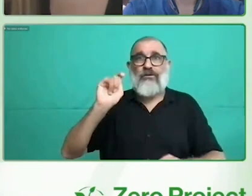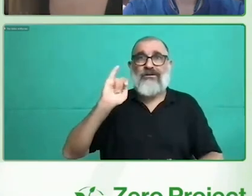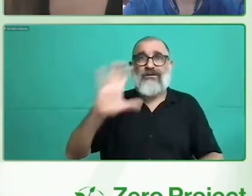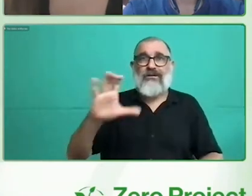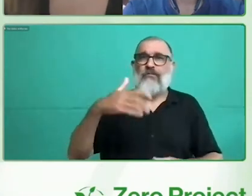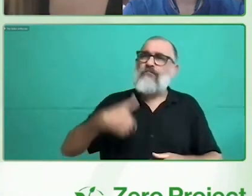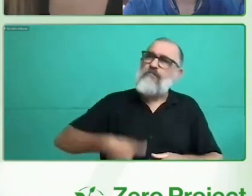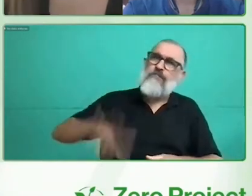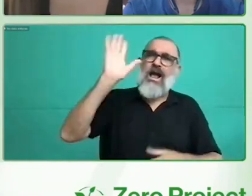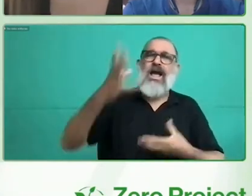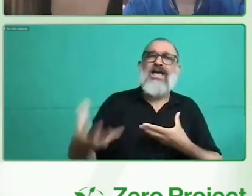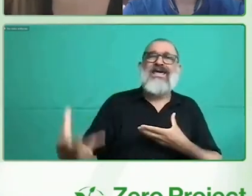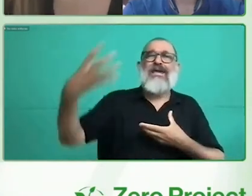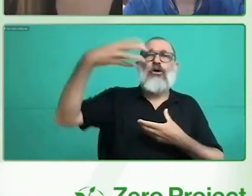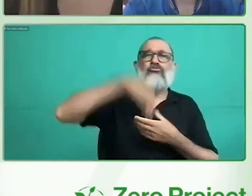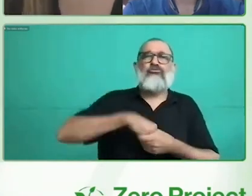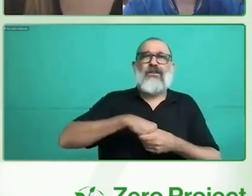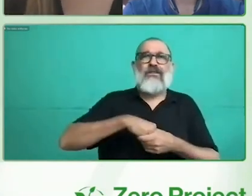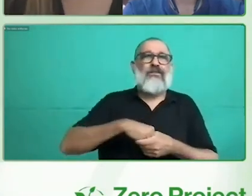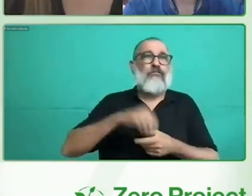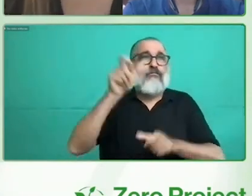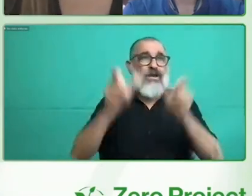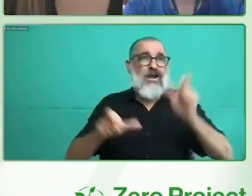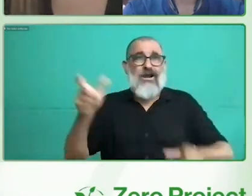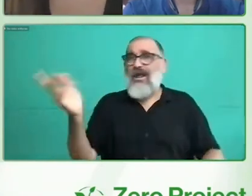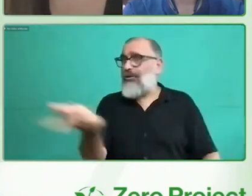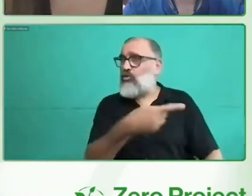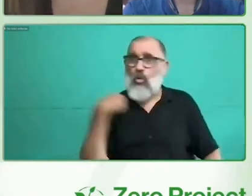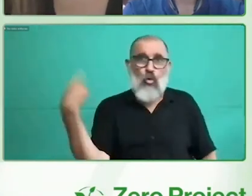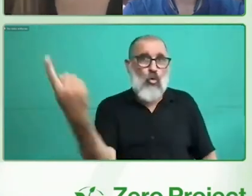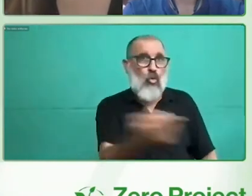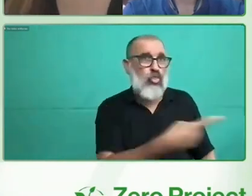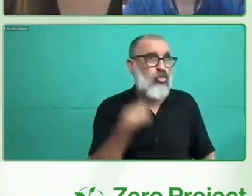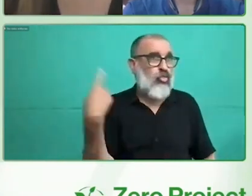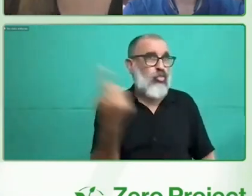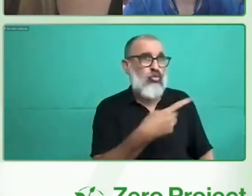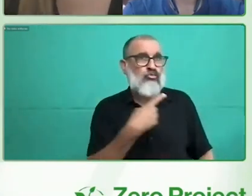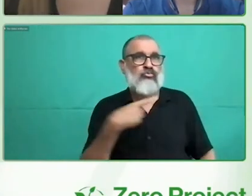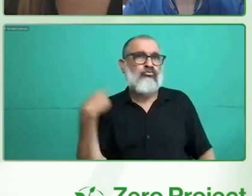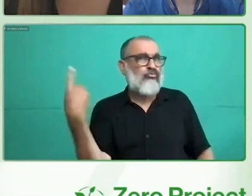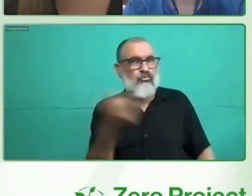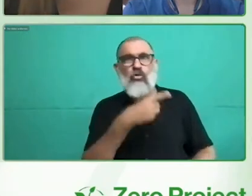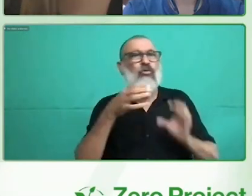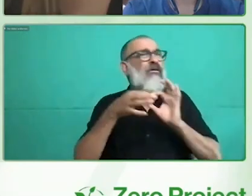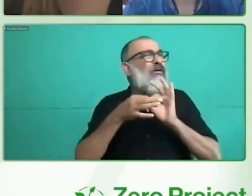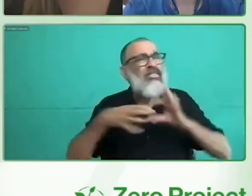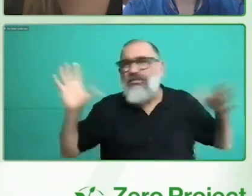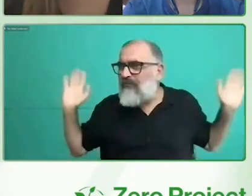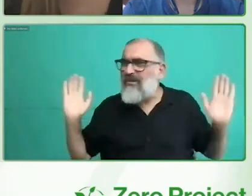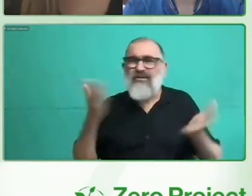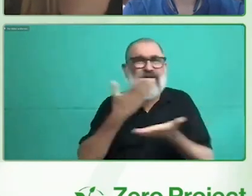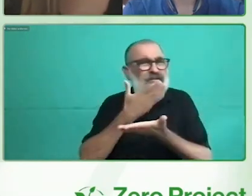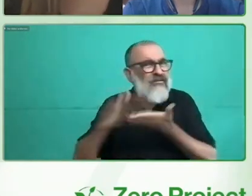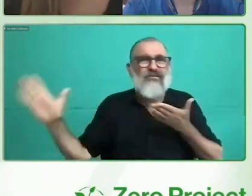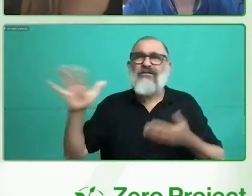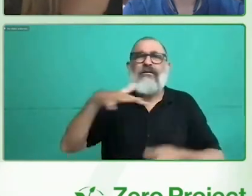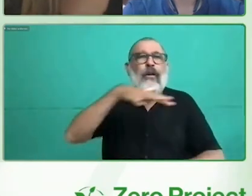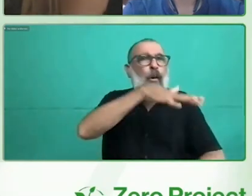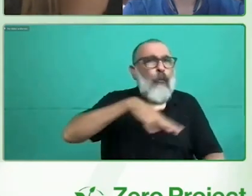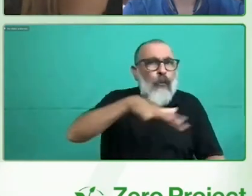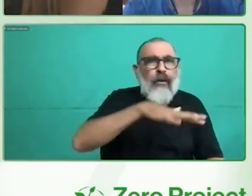cooperación internacional y de estas alianzas estratégicas que, con las cuales podemos sumarnos y no dejar nadie atrás. Muchas gracias.